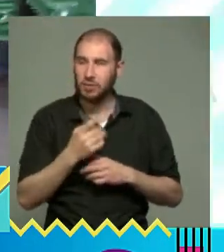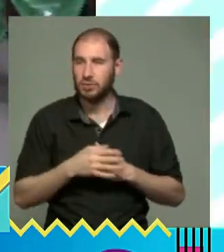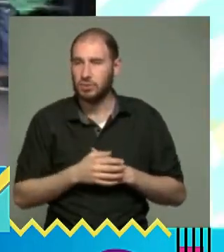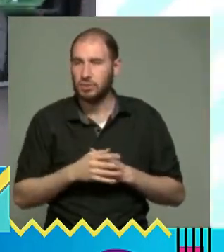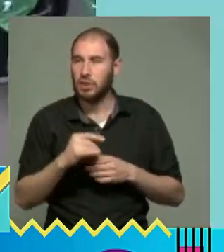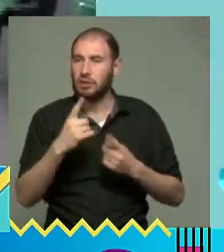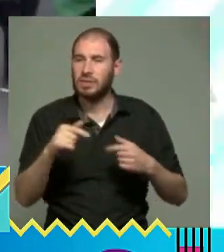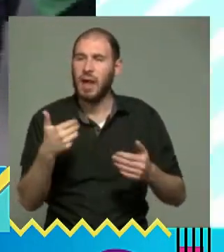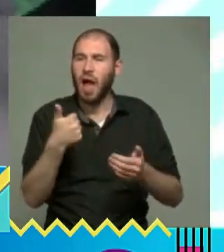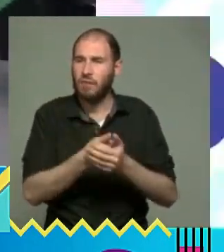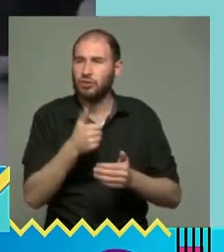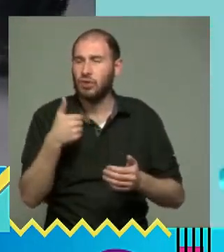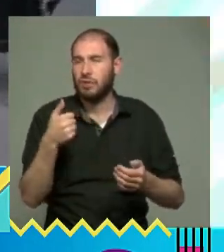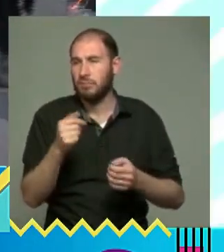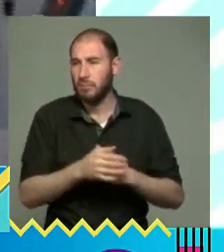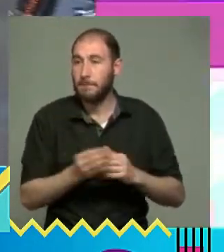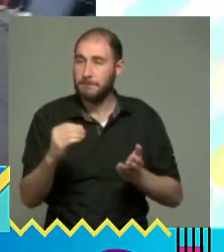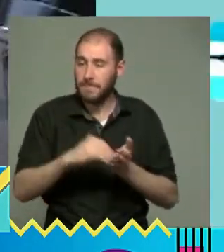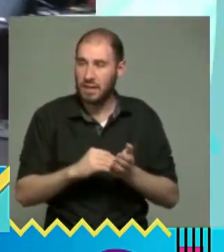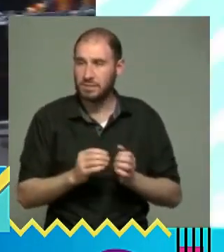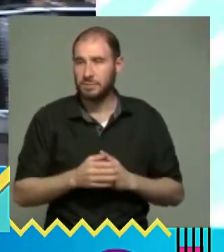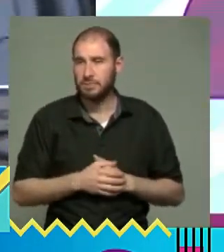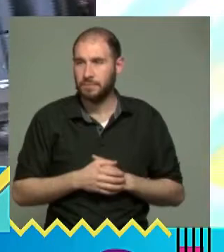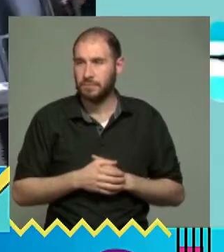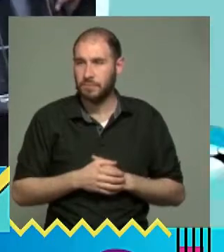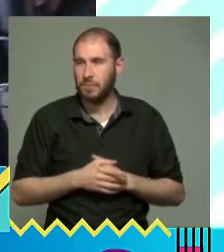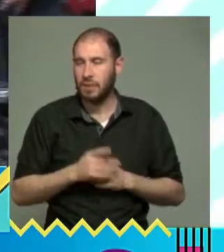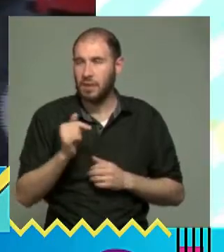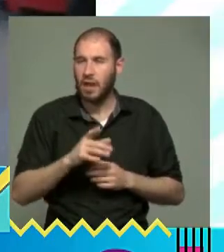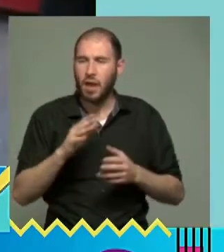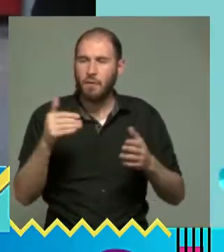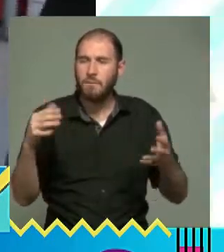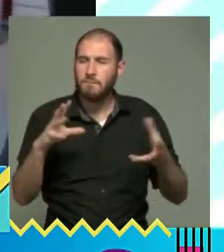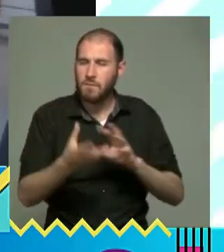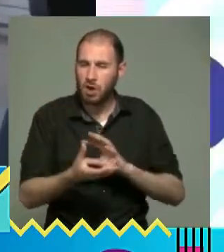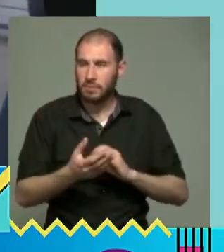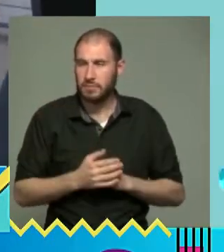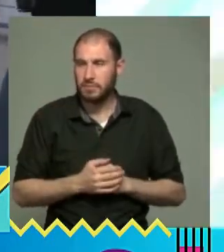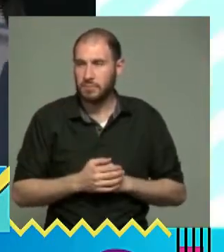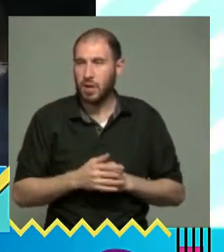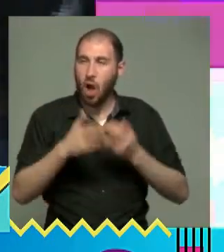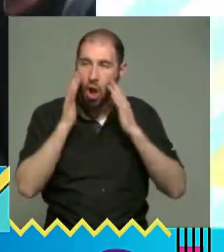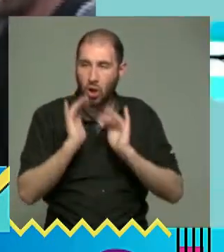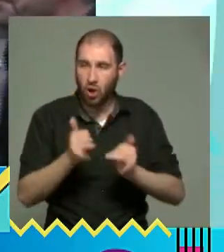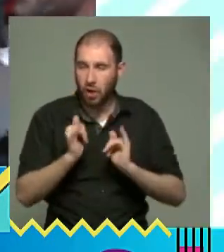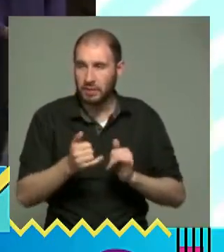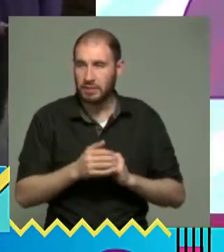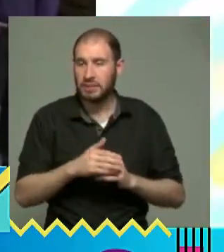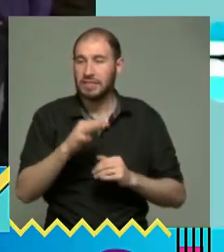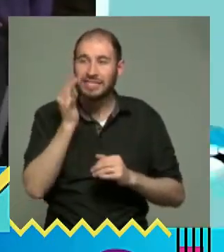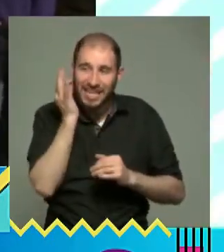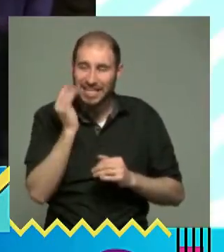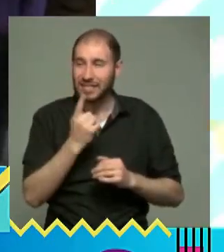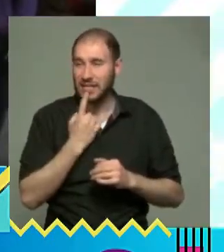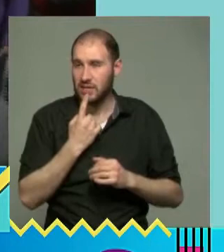de situaciones de abuso y violación, sino que también tiene que ver con una perspectiva de que los jóvenes, las niñas y